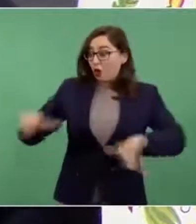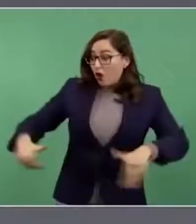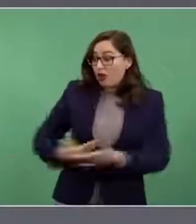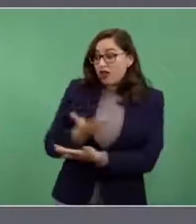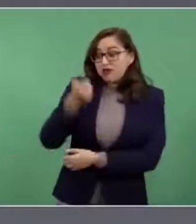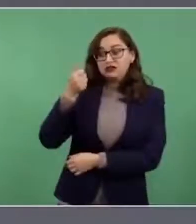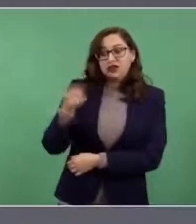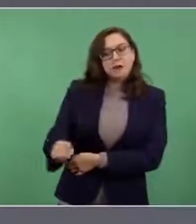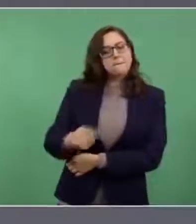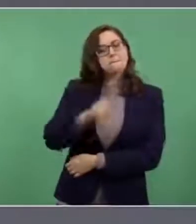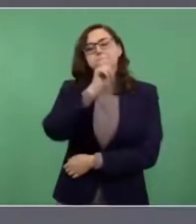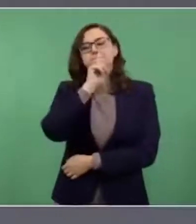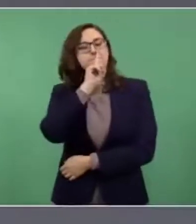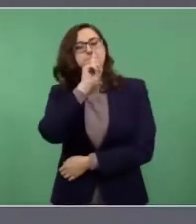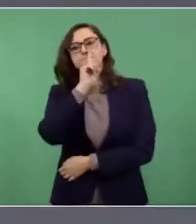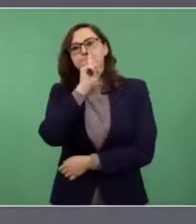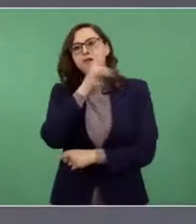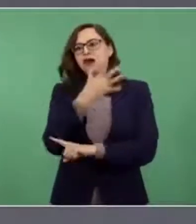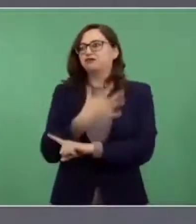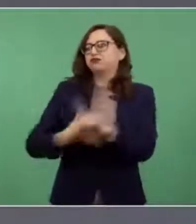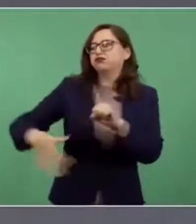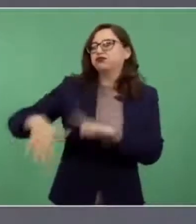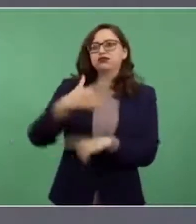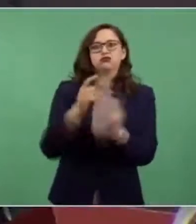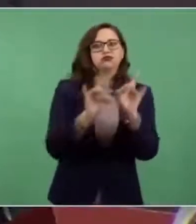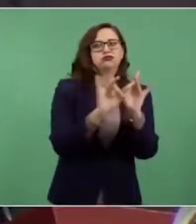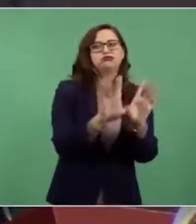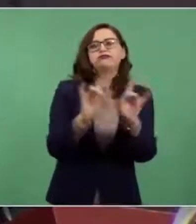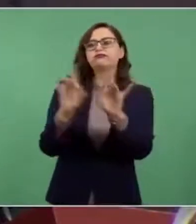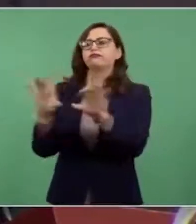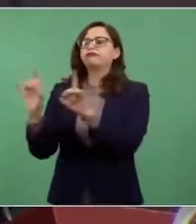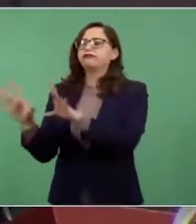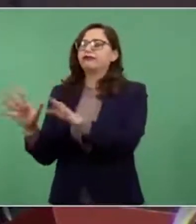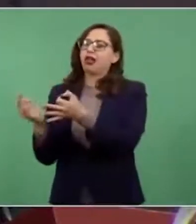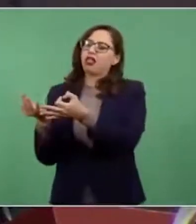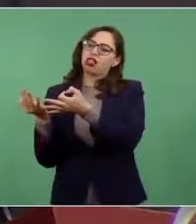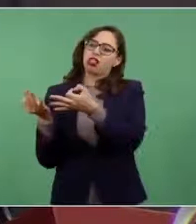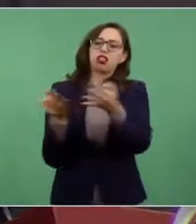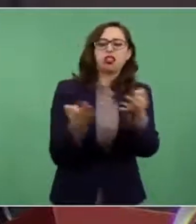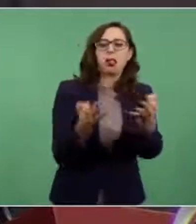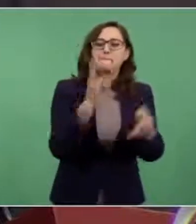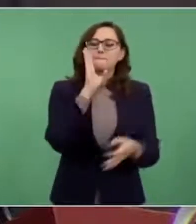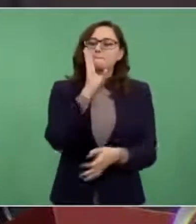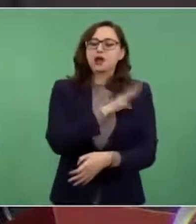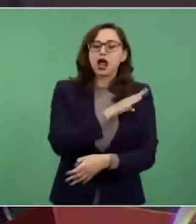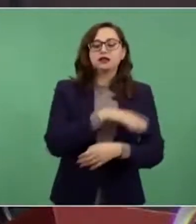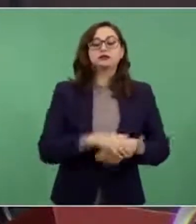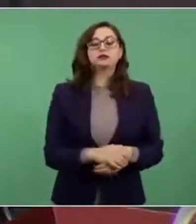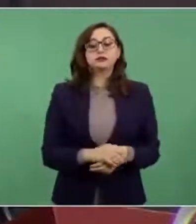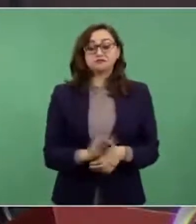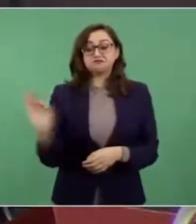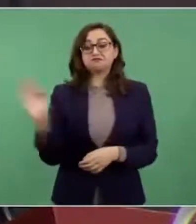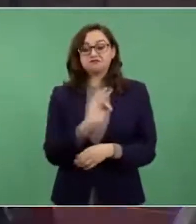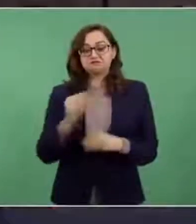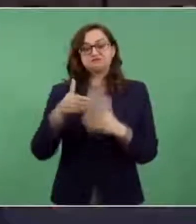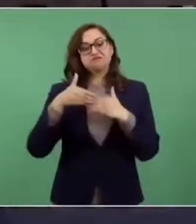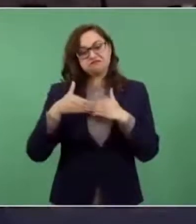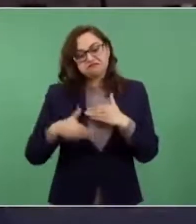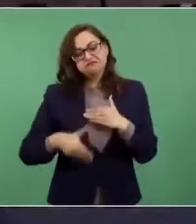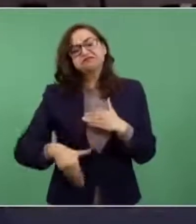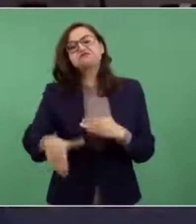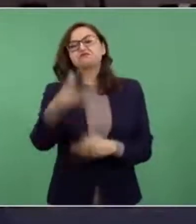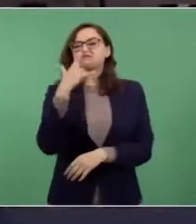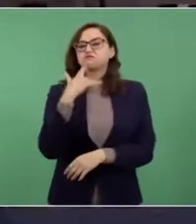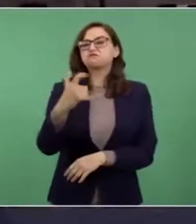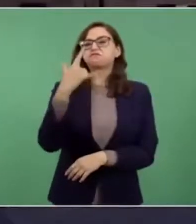a las filas de la delincuencia. Podrá llevarnos tiempo el pacificar el